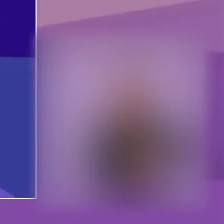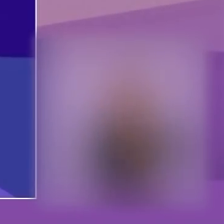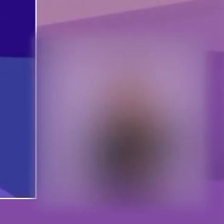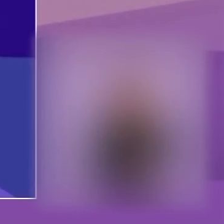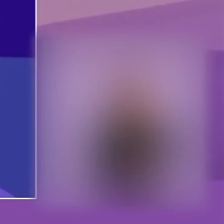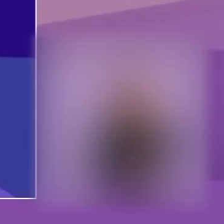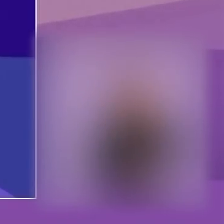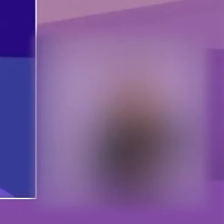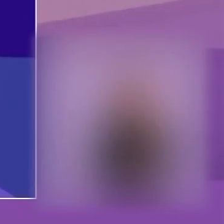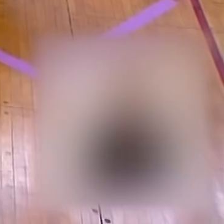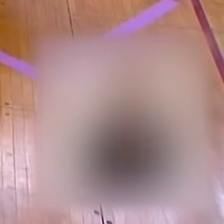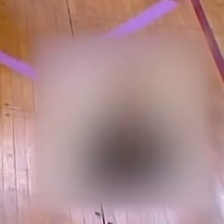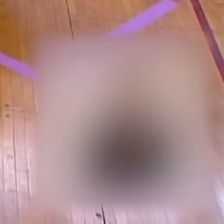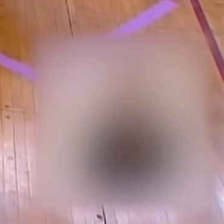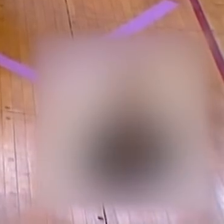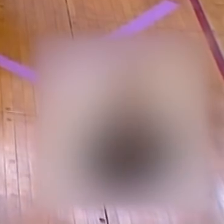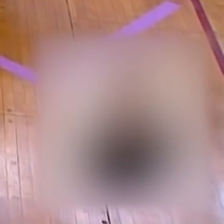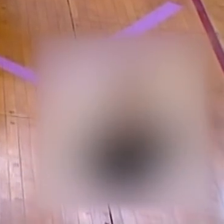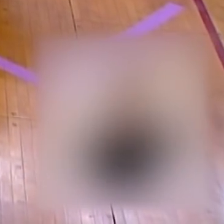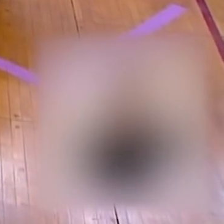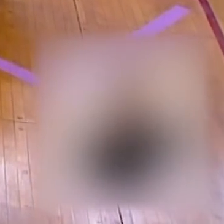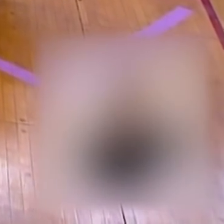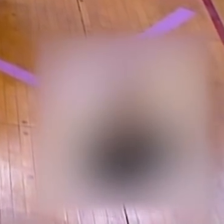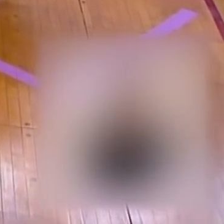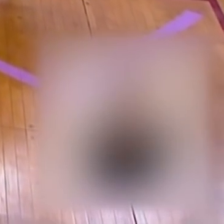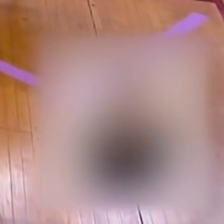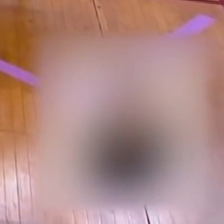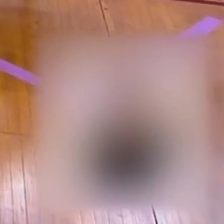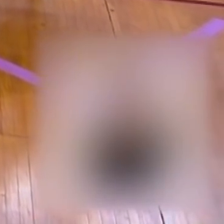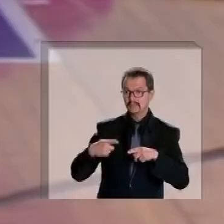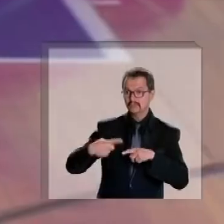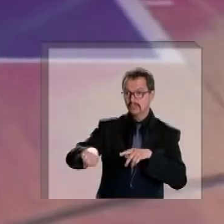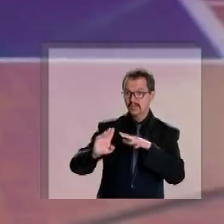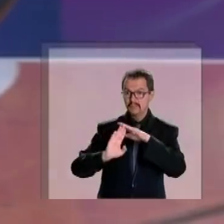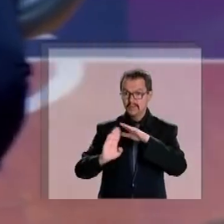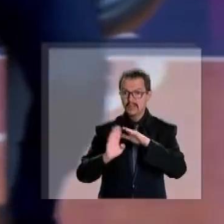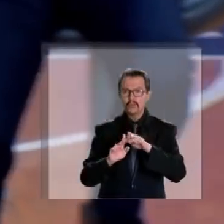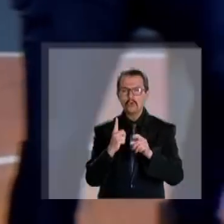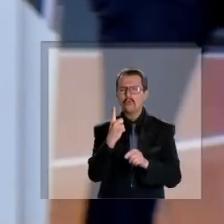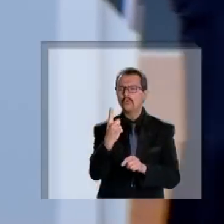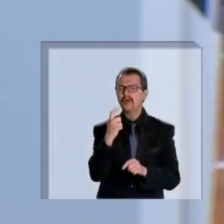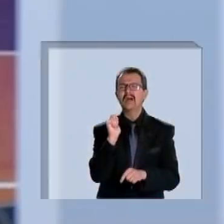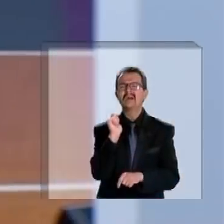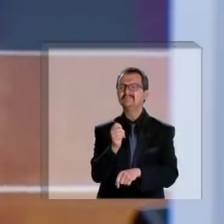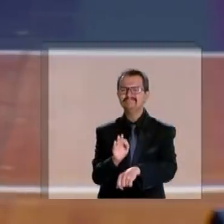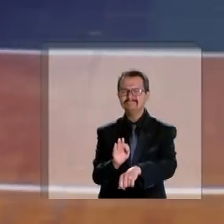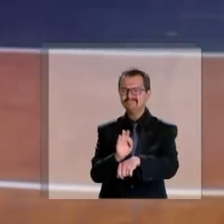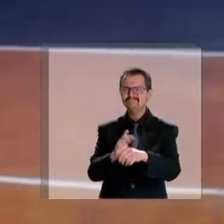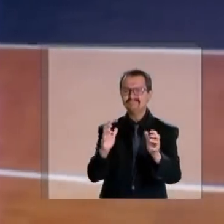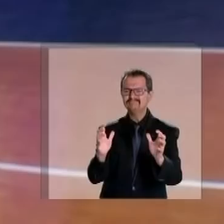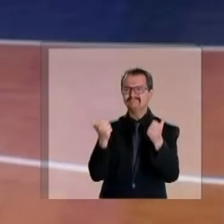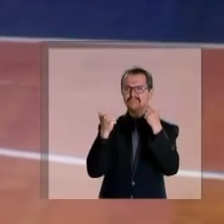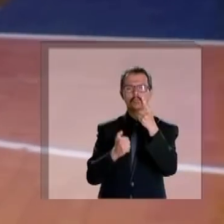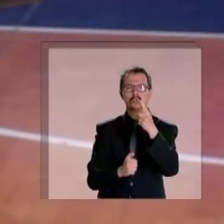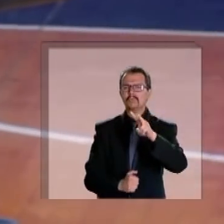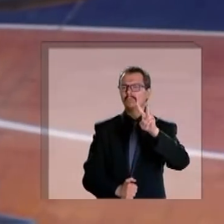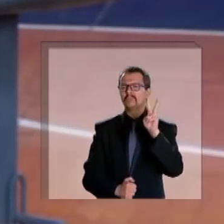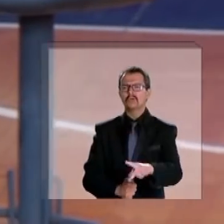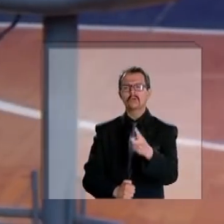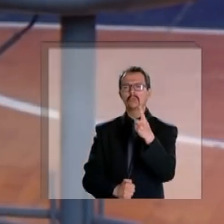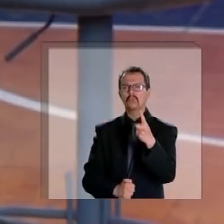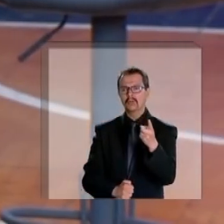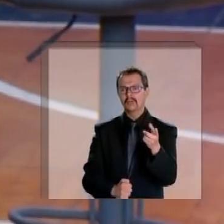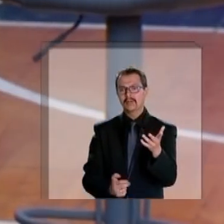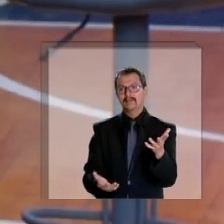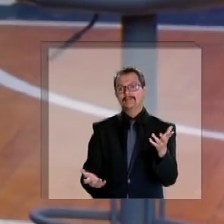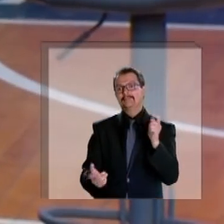fue el tema abordado, aunque predominaron las descalificaciones. Se necesita ser muy cínico también para no conocer